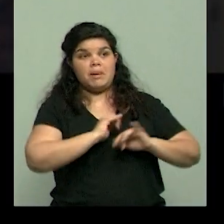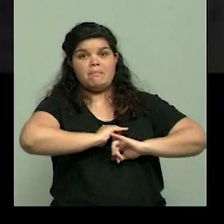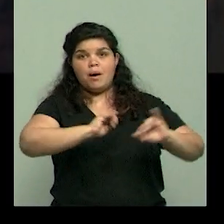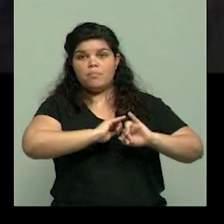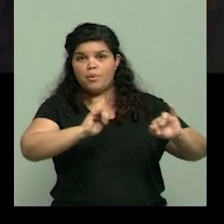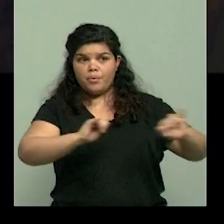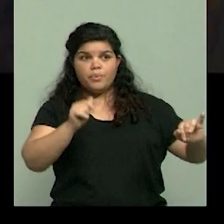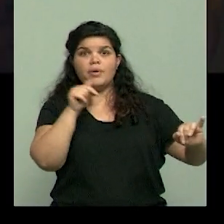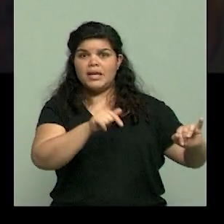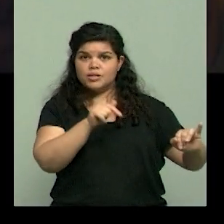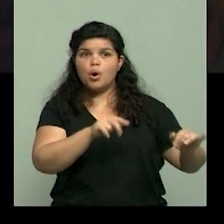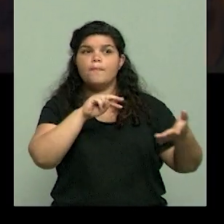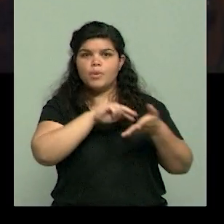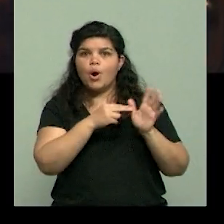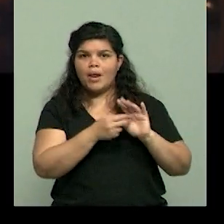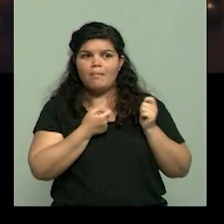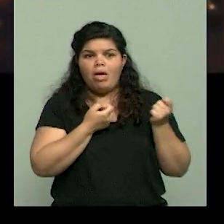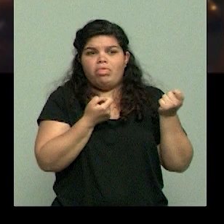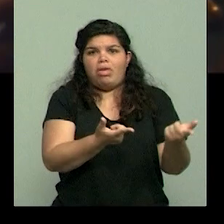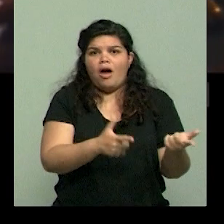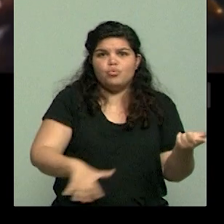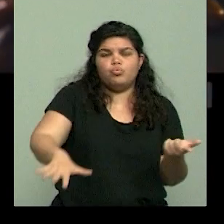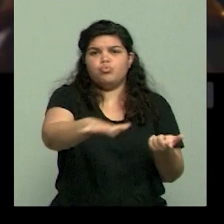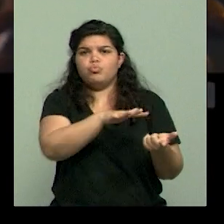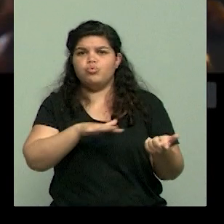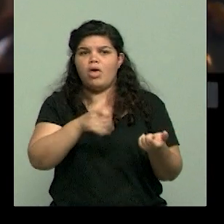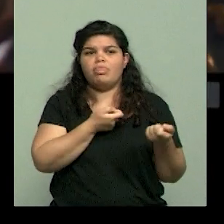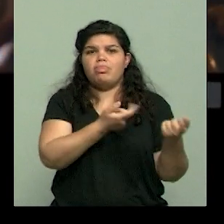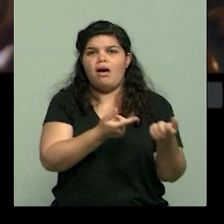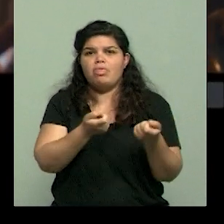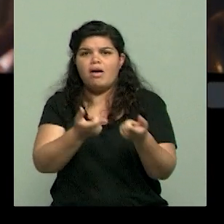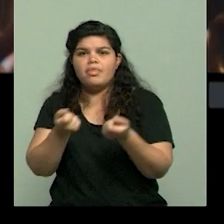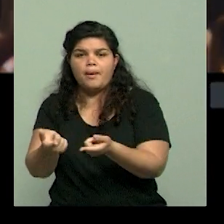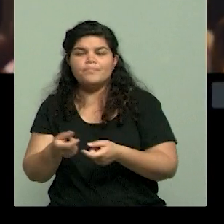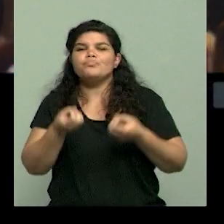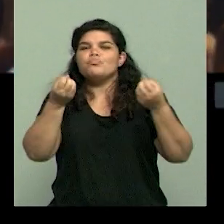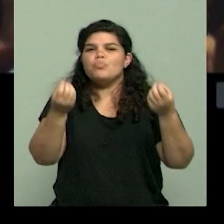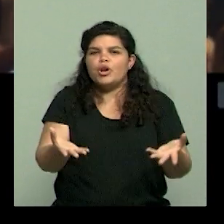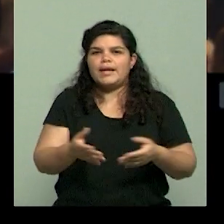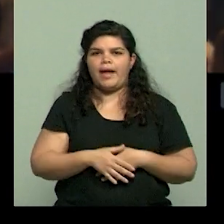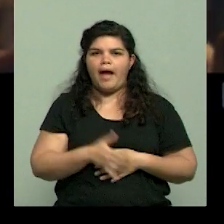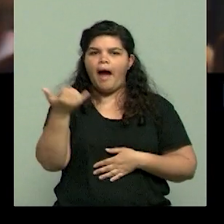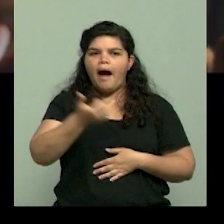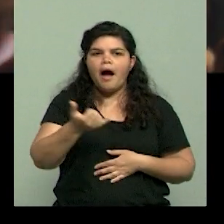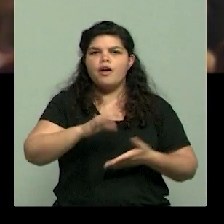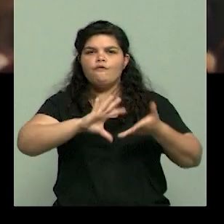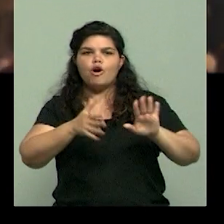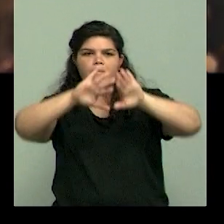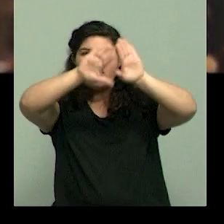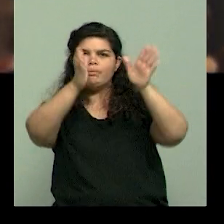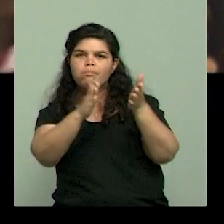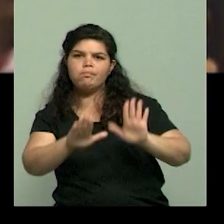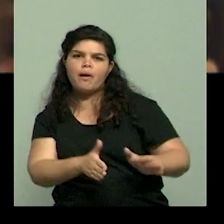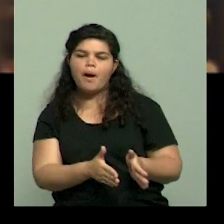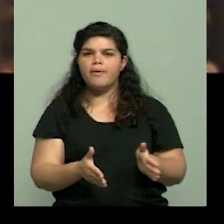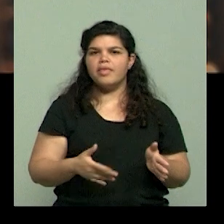estas problemáticas, en lo que respecta sobre todo a la imagen corporal, al modelo ideal de belleza, los cánones que